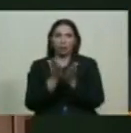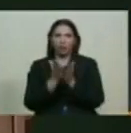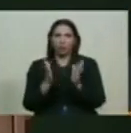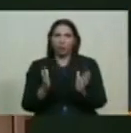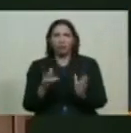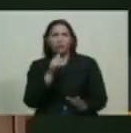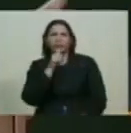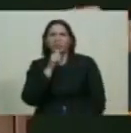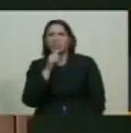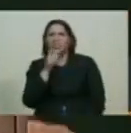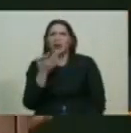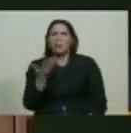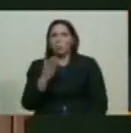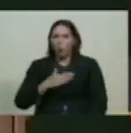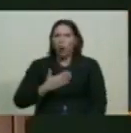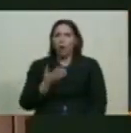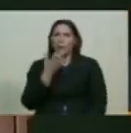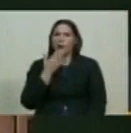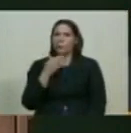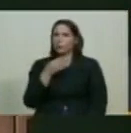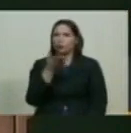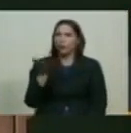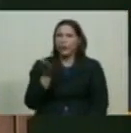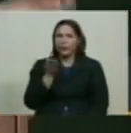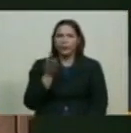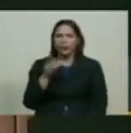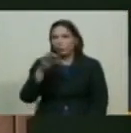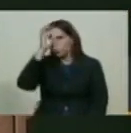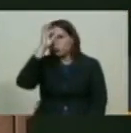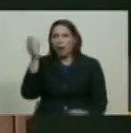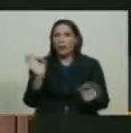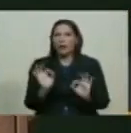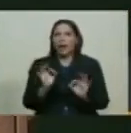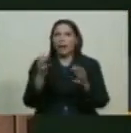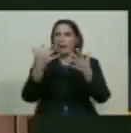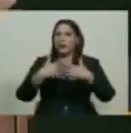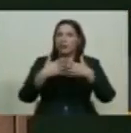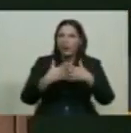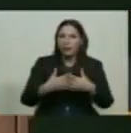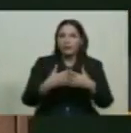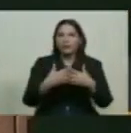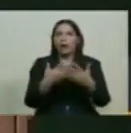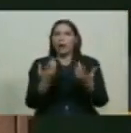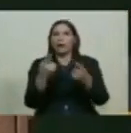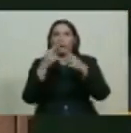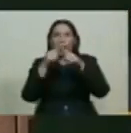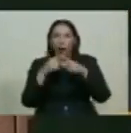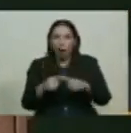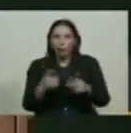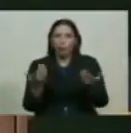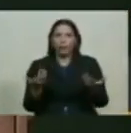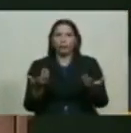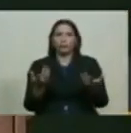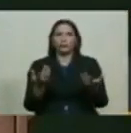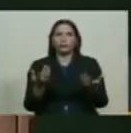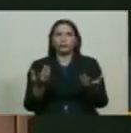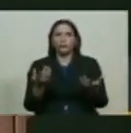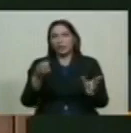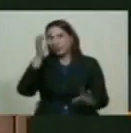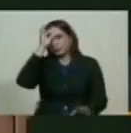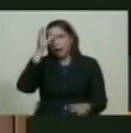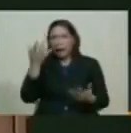dudar que ustedes ya no saben de ingeniería estructural, no saben de cálculo, saben de